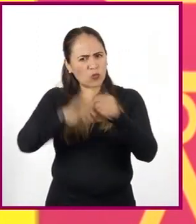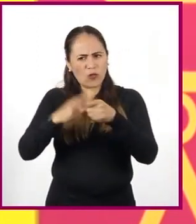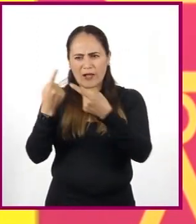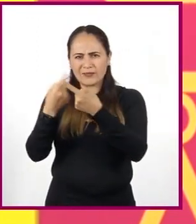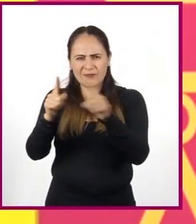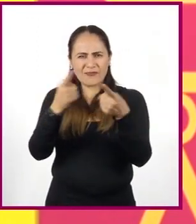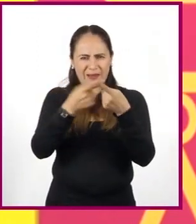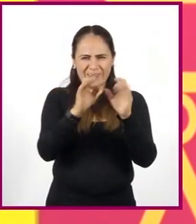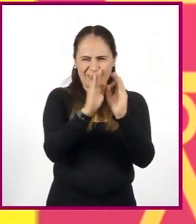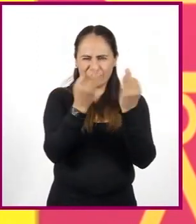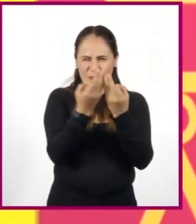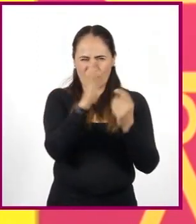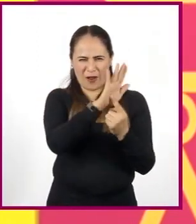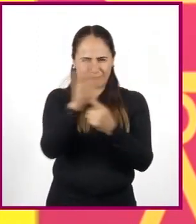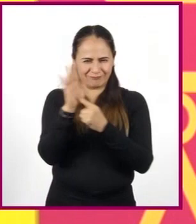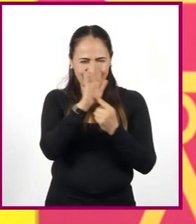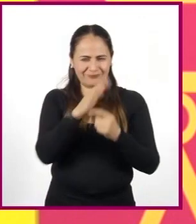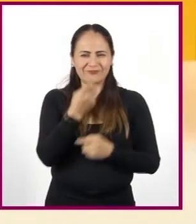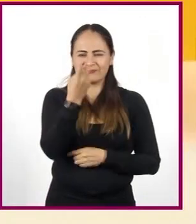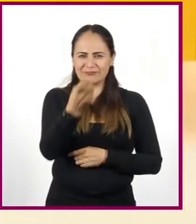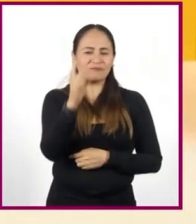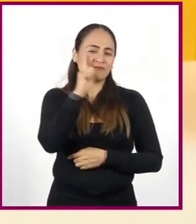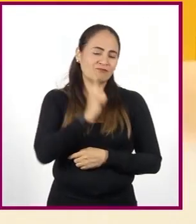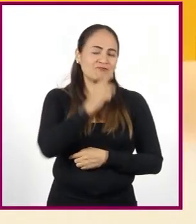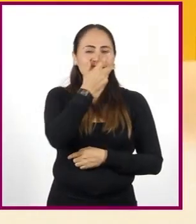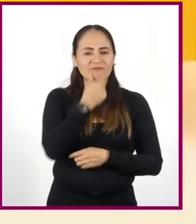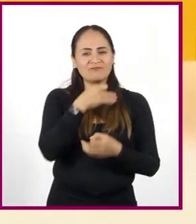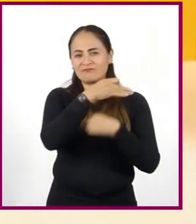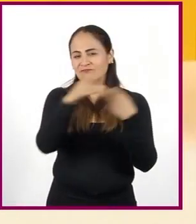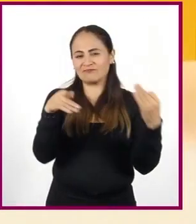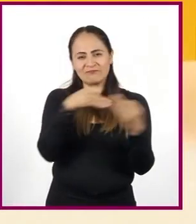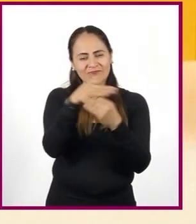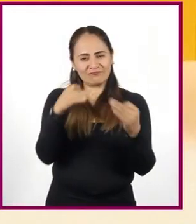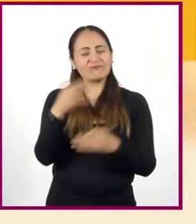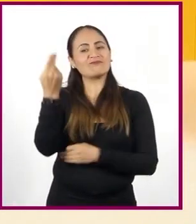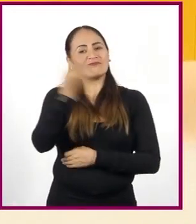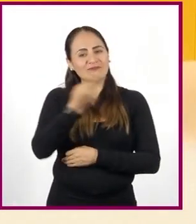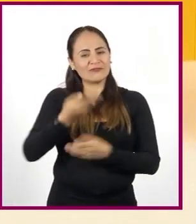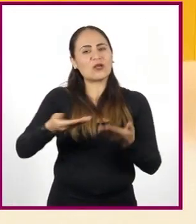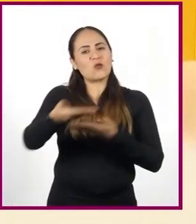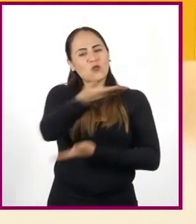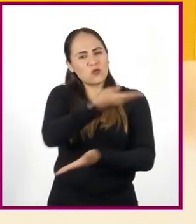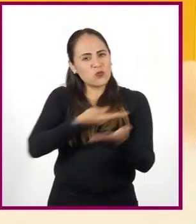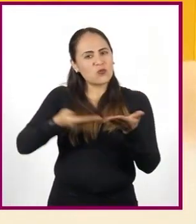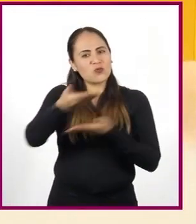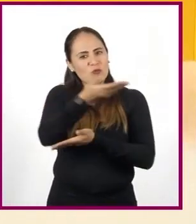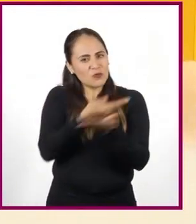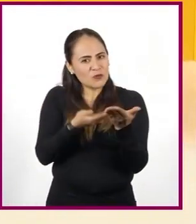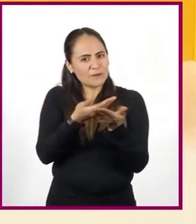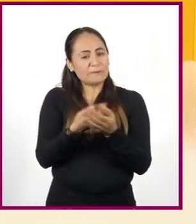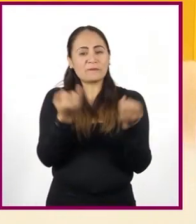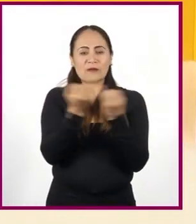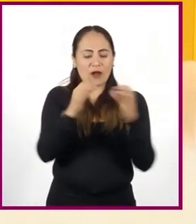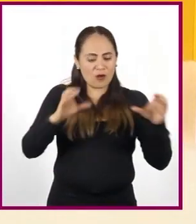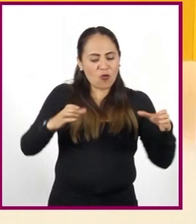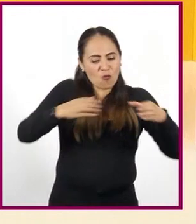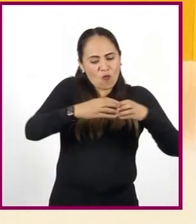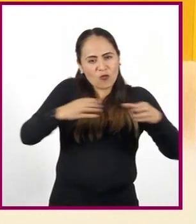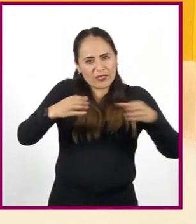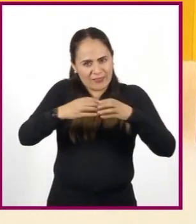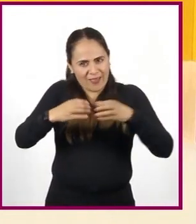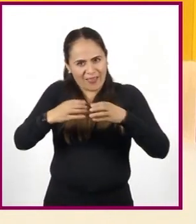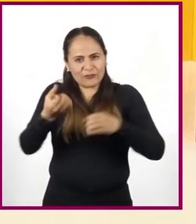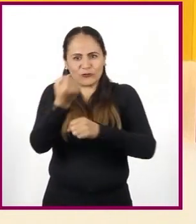otras. Por lo anterior, todas y todos debemos aprender a relacionarnos y formar parte de una comunidad y